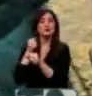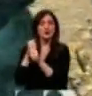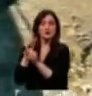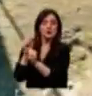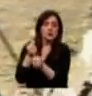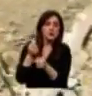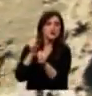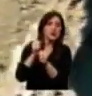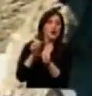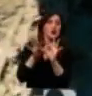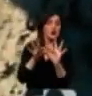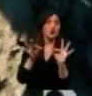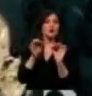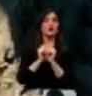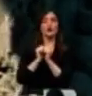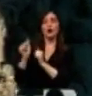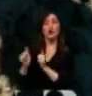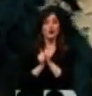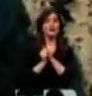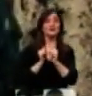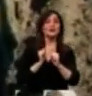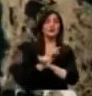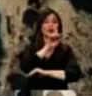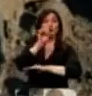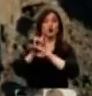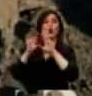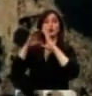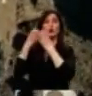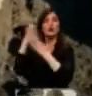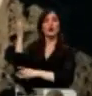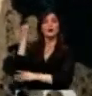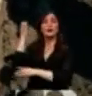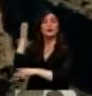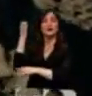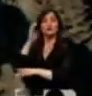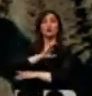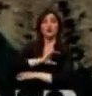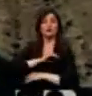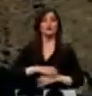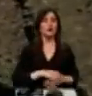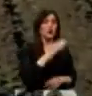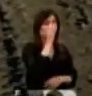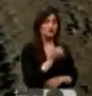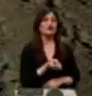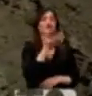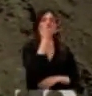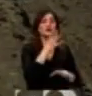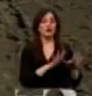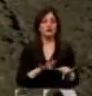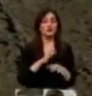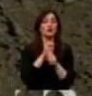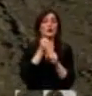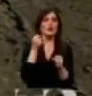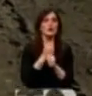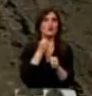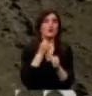del COE Metropolitano. Juan Carlos, ¿cómo está? Cuéntenos cómo avanzan estos trabajos. Muy buenos días. La Secretaría de Seguridad se encuentra realizando labores